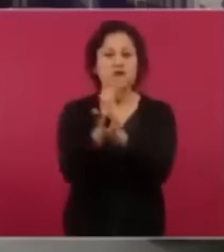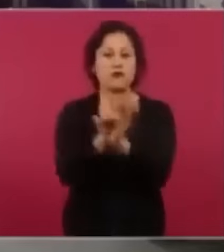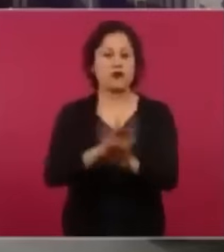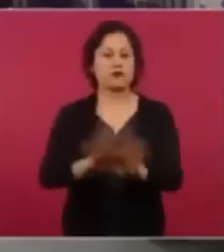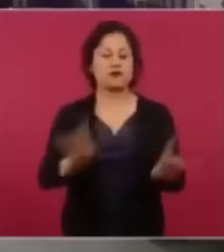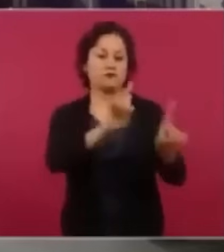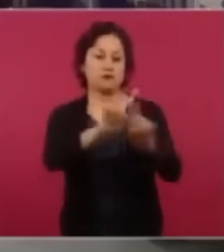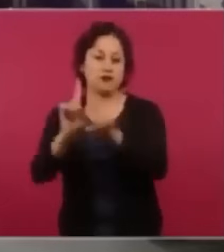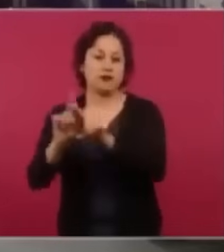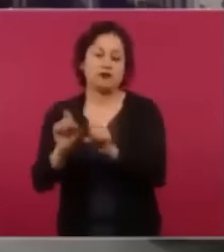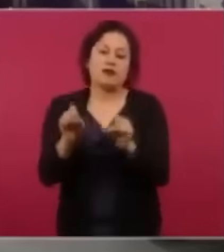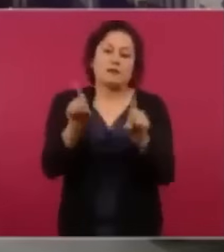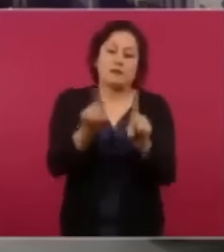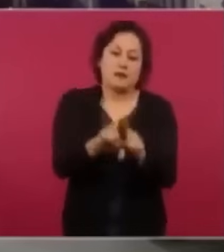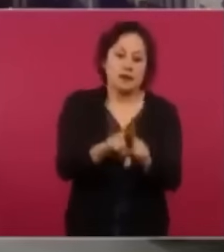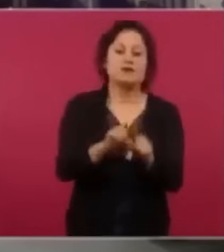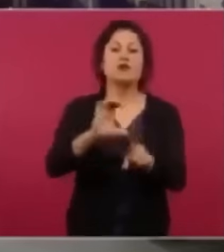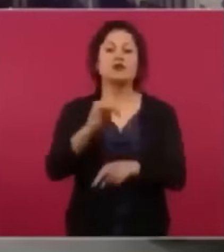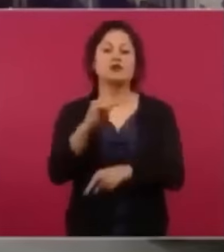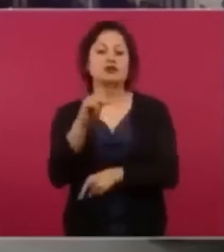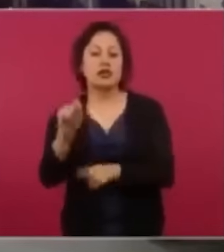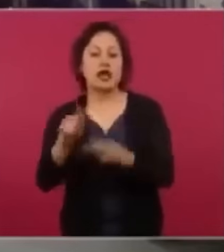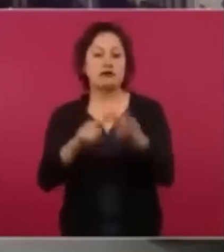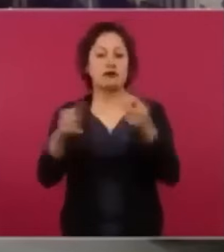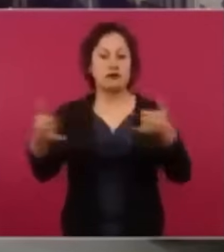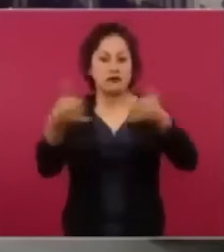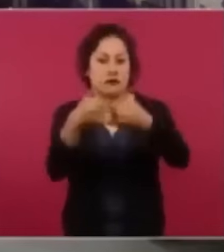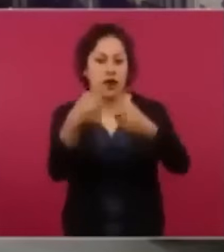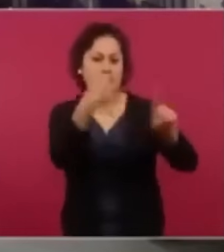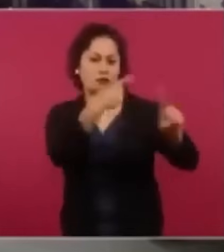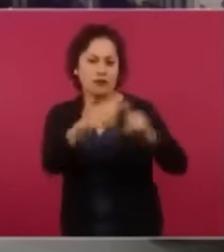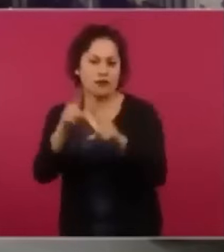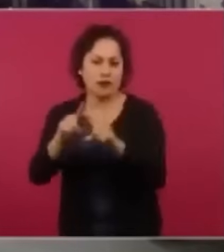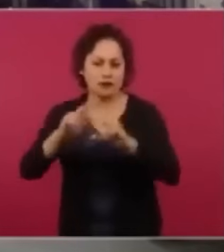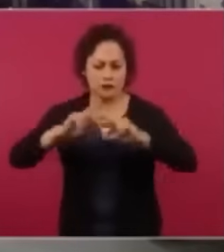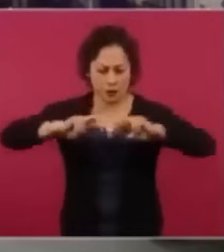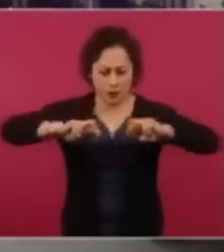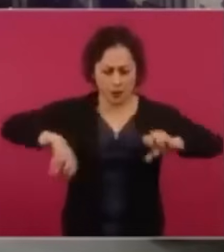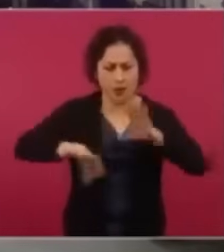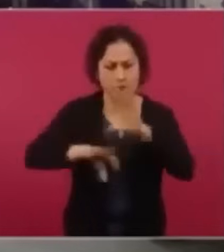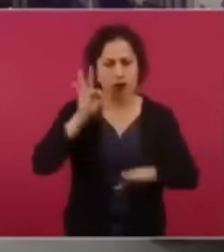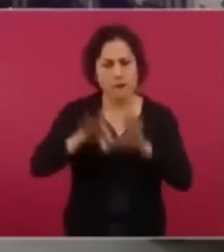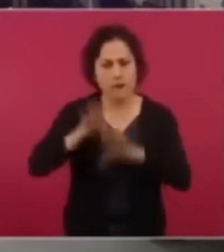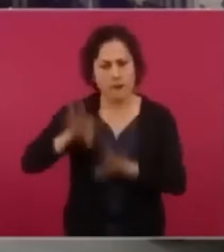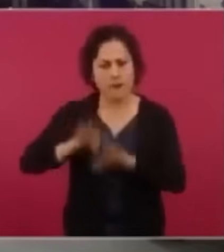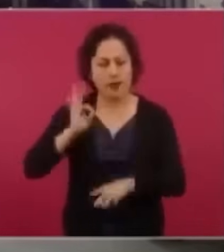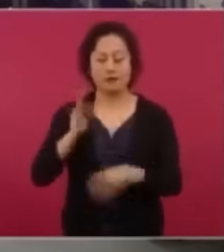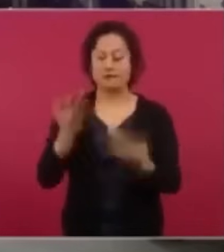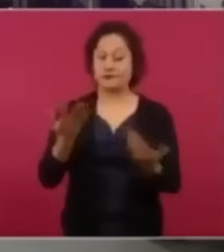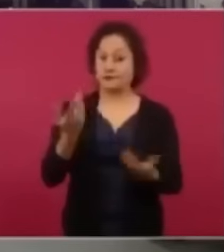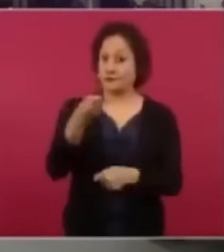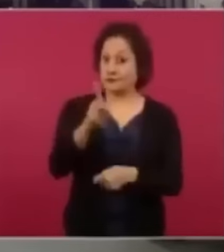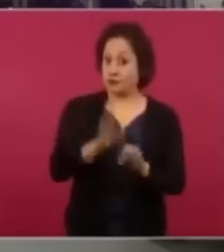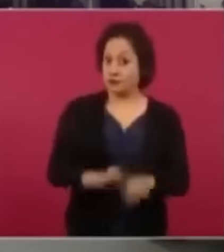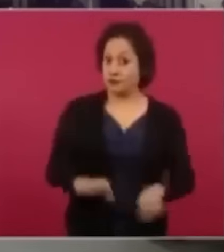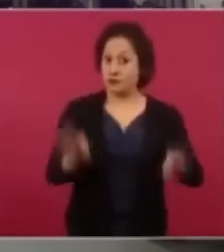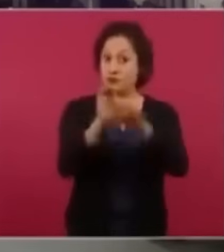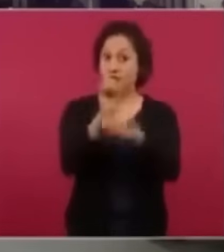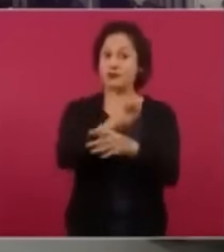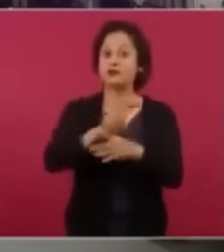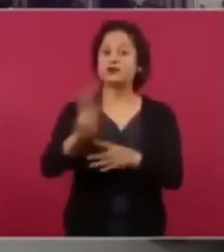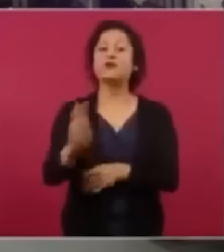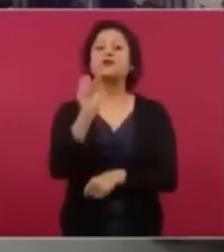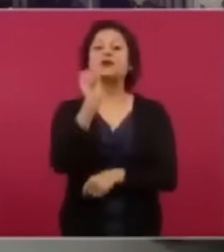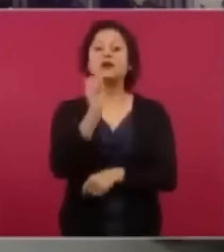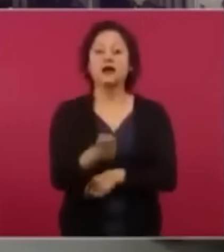o las llamadas telefónicas, pero lo que es importante mencionar es que este software se vende